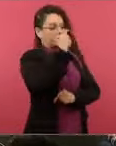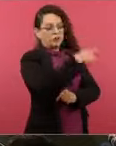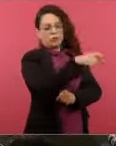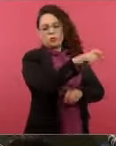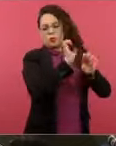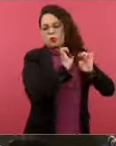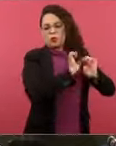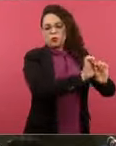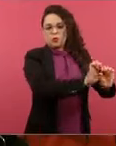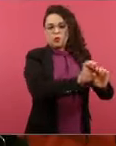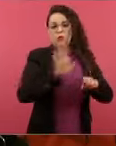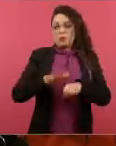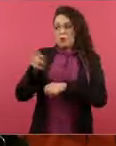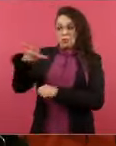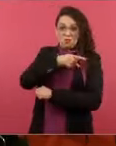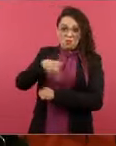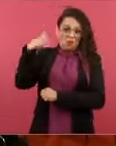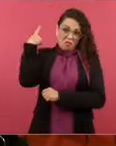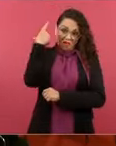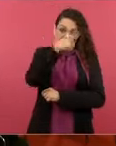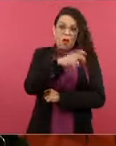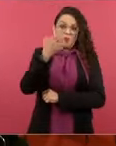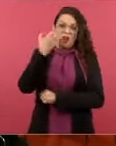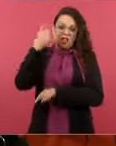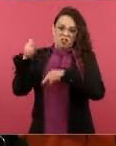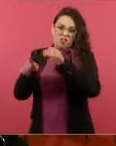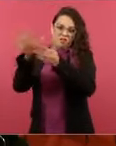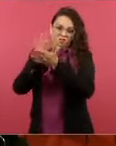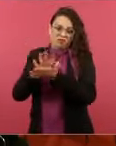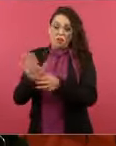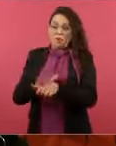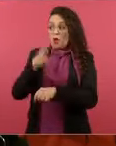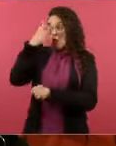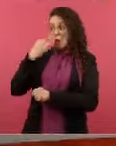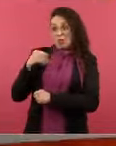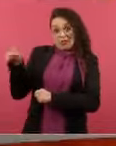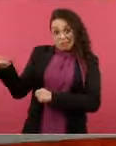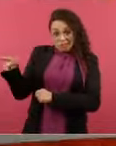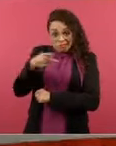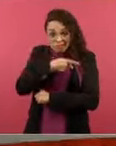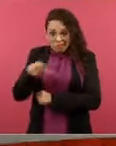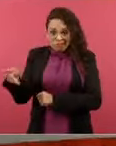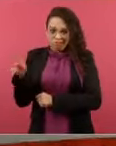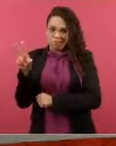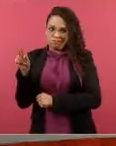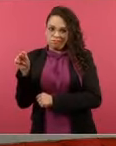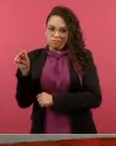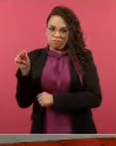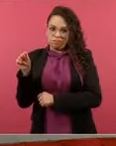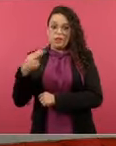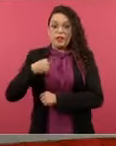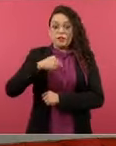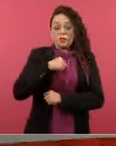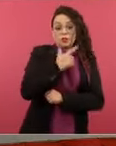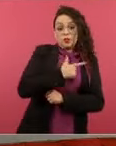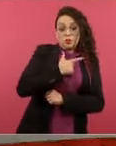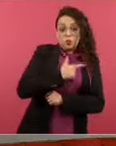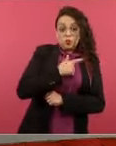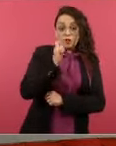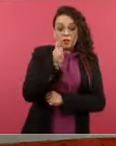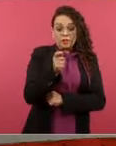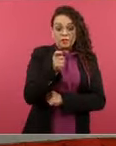ella, porque bonita pues no es. Pero lo que no nos gusta es que hayamos bonitos y feitos, y a los feitos